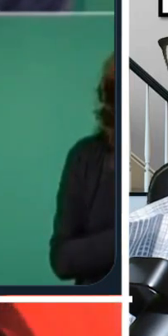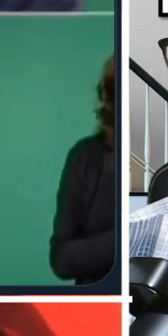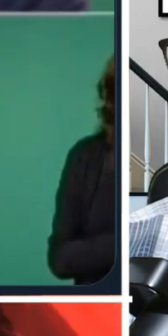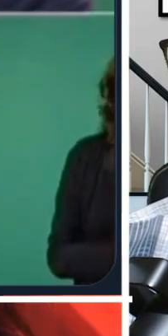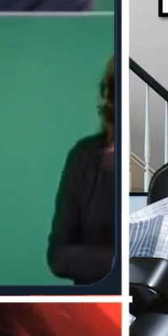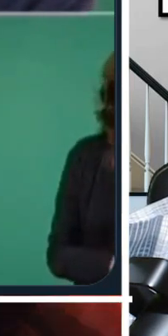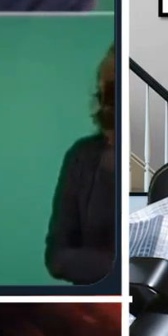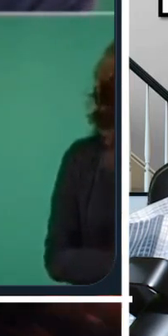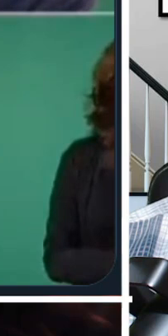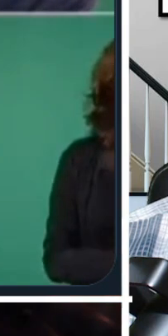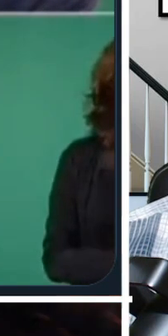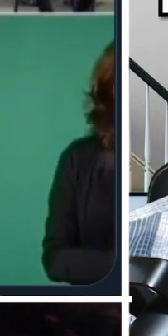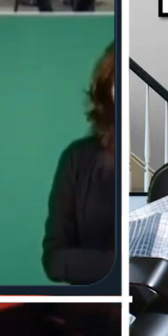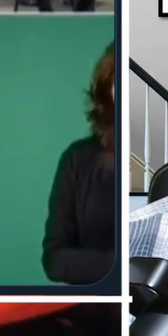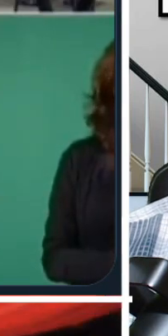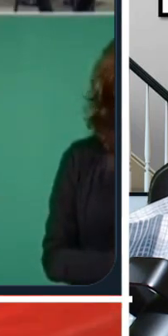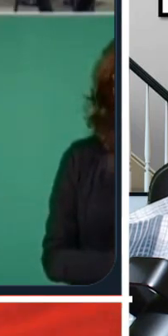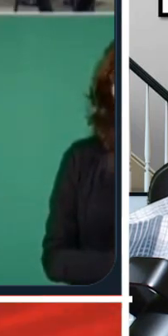prefirió quitarse la vida